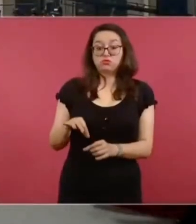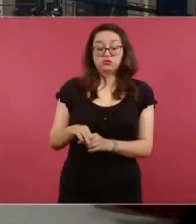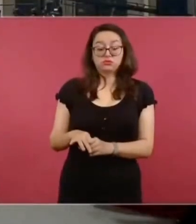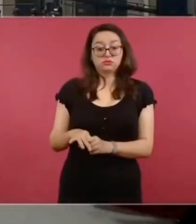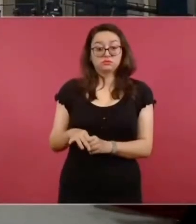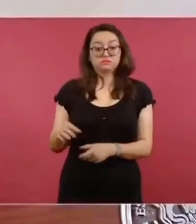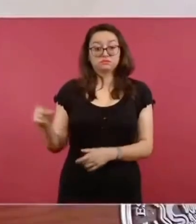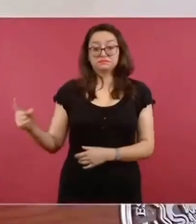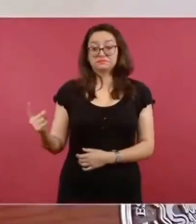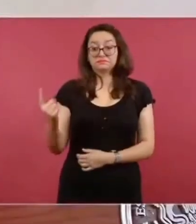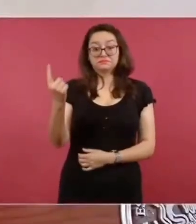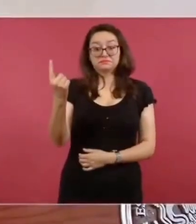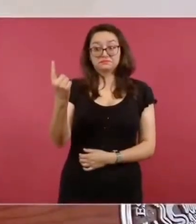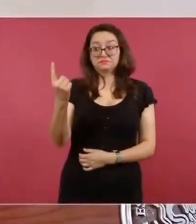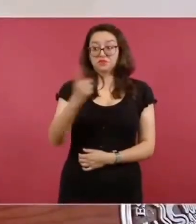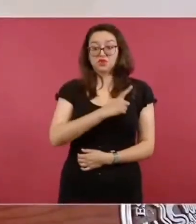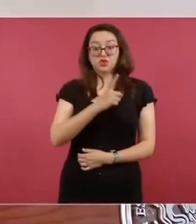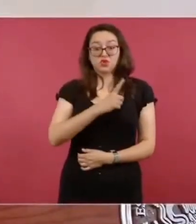También Echeverría,